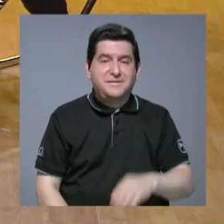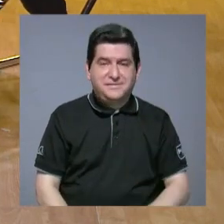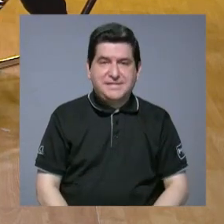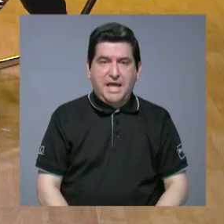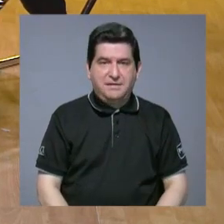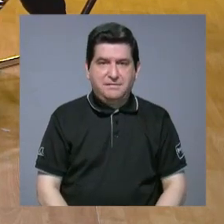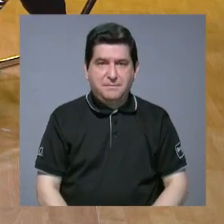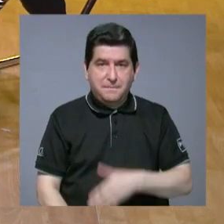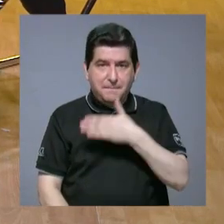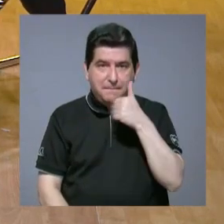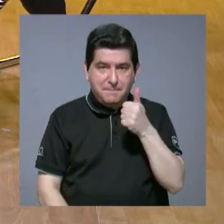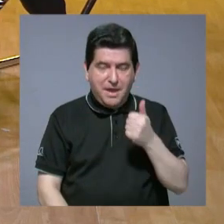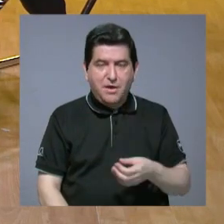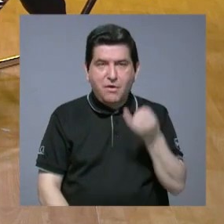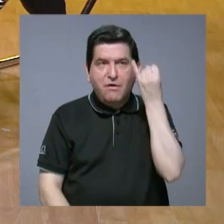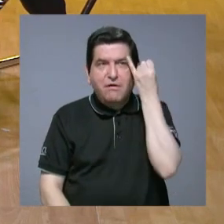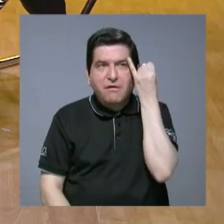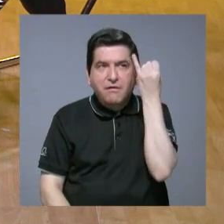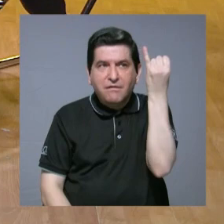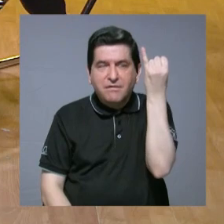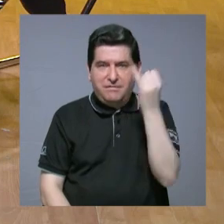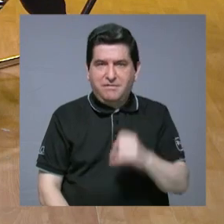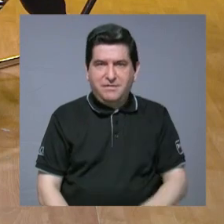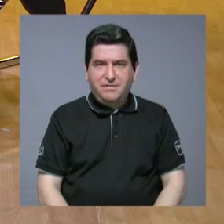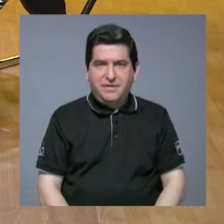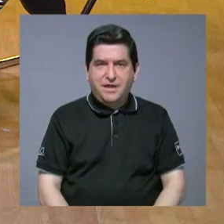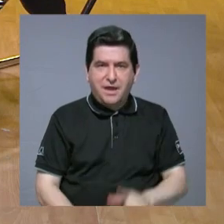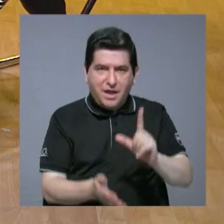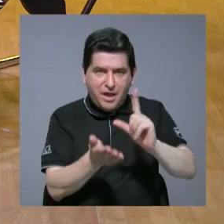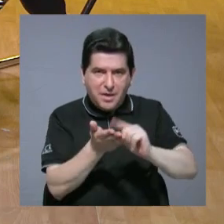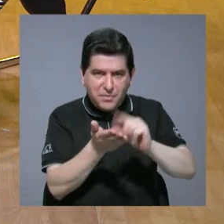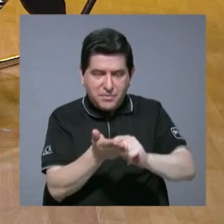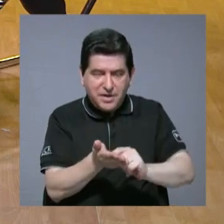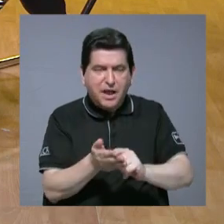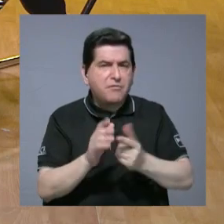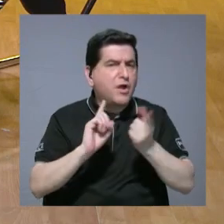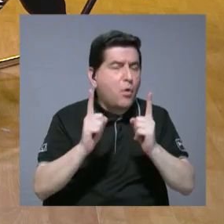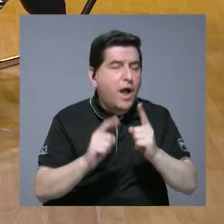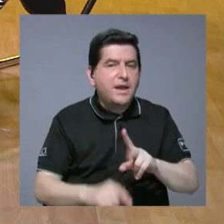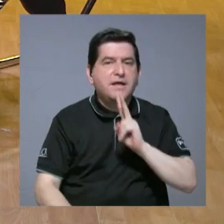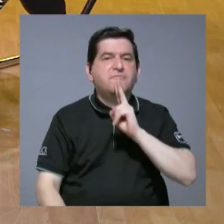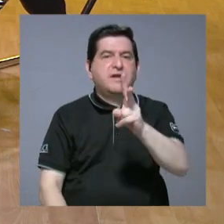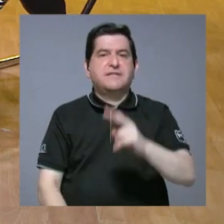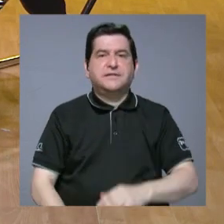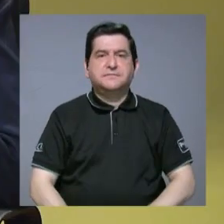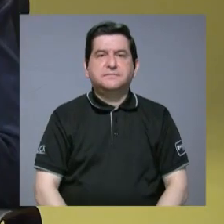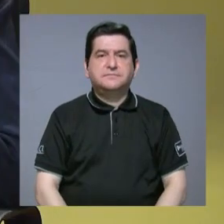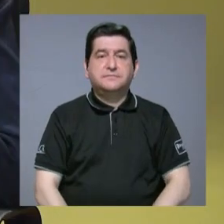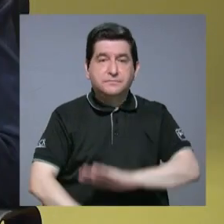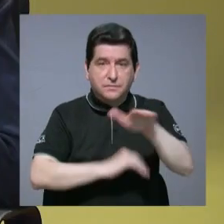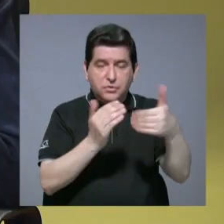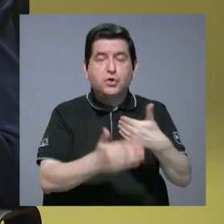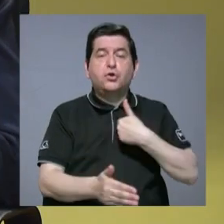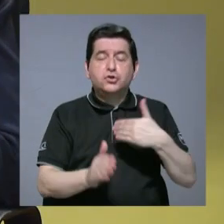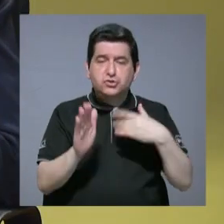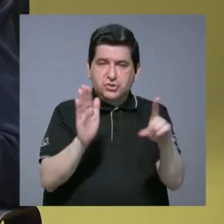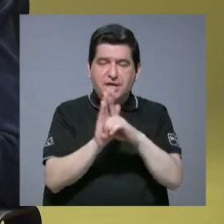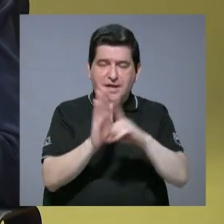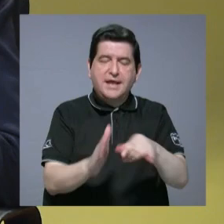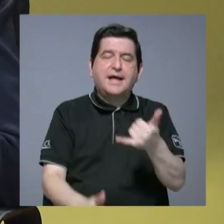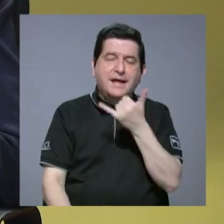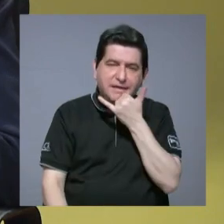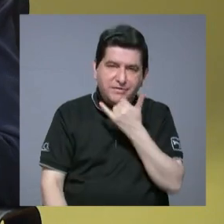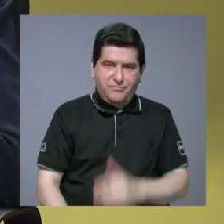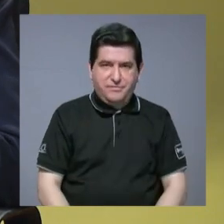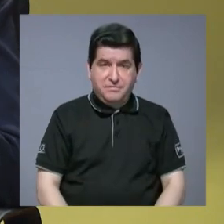la mejor versión publicable de la verdad. Exacto. Sí, yo creo que todos tenemos derechos a equivocarnos.